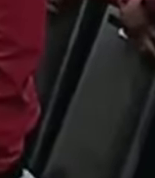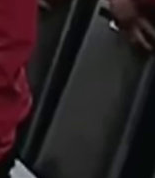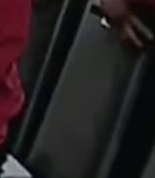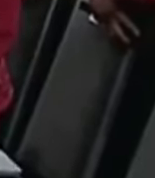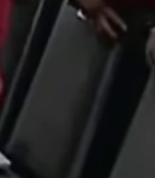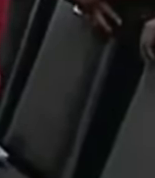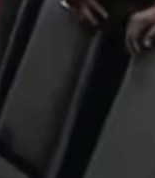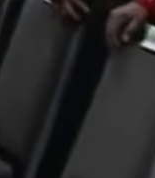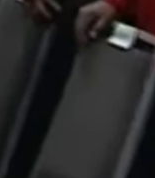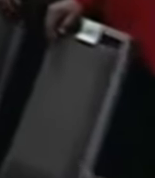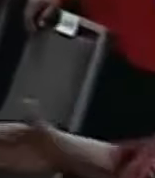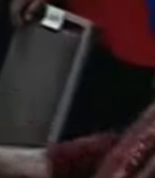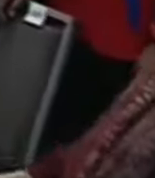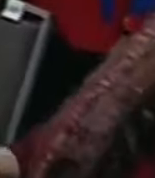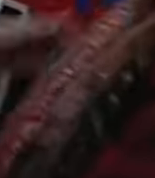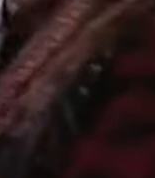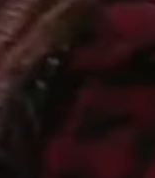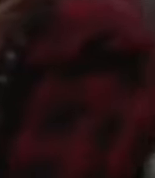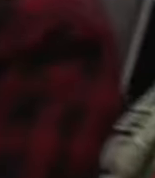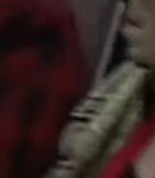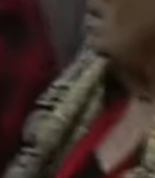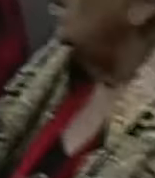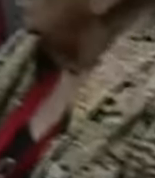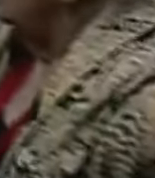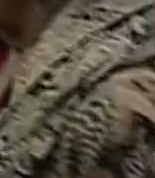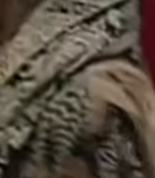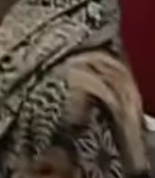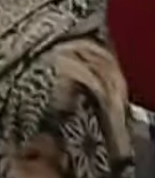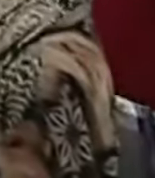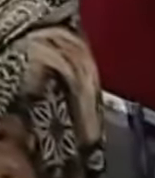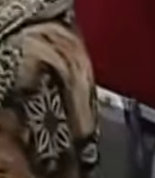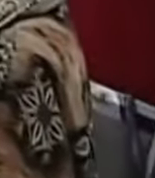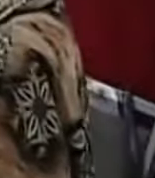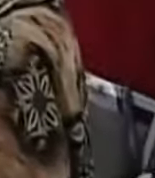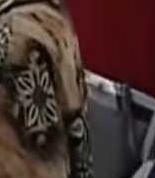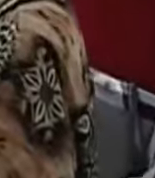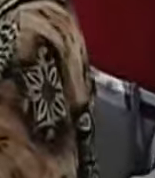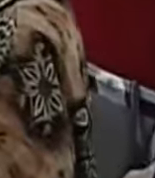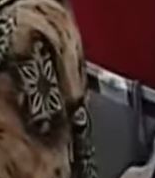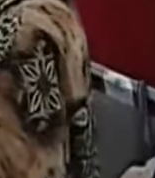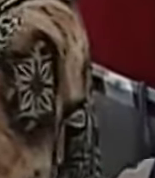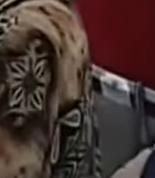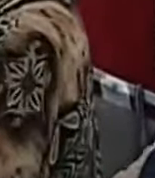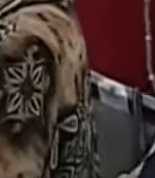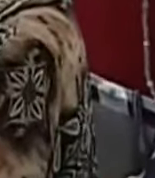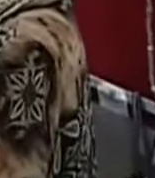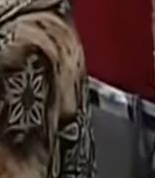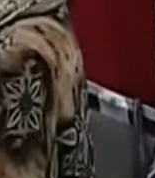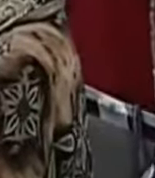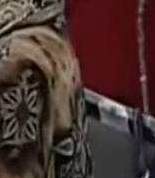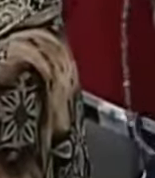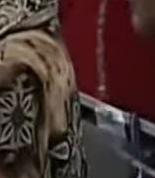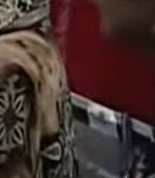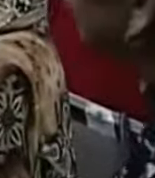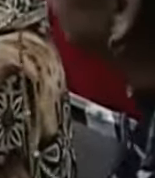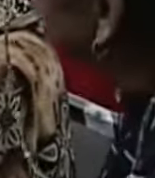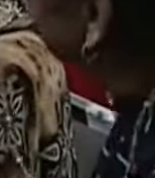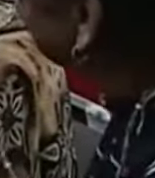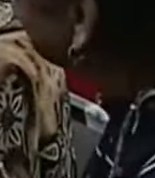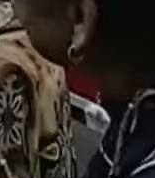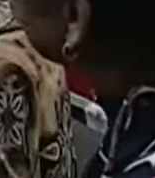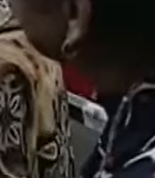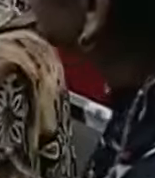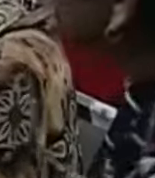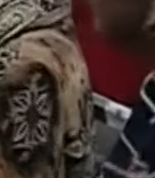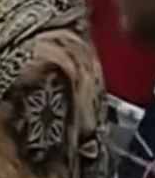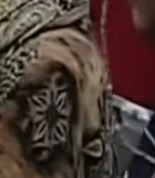la desaparición. En segundo lugar, la generación de los fundadores, que estuvo con el comandante Hugo Chávez construyendo las raíces,